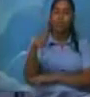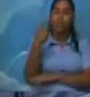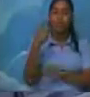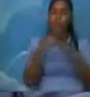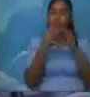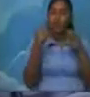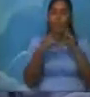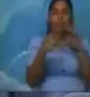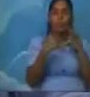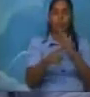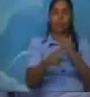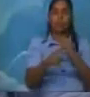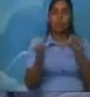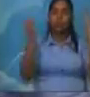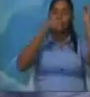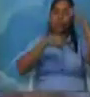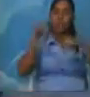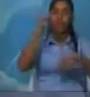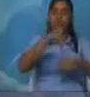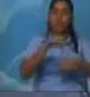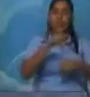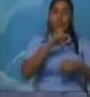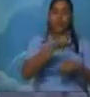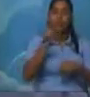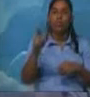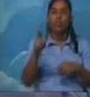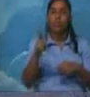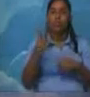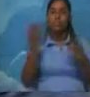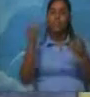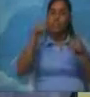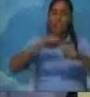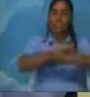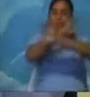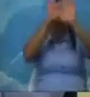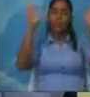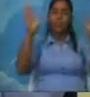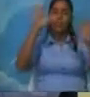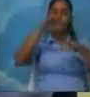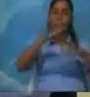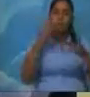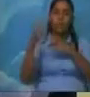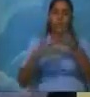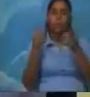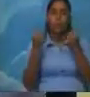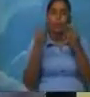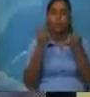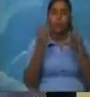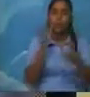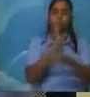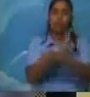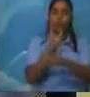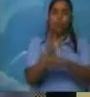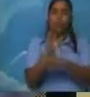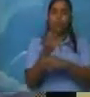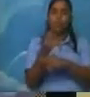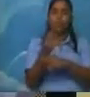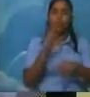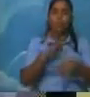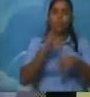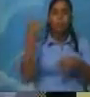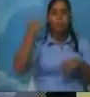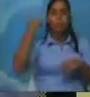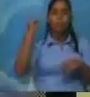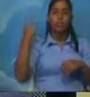demás cosas os serán añadidas usted quizás en esta mañana se está preocupando mucho cuidando mucho por